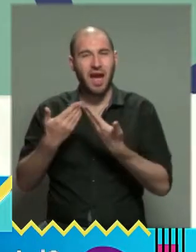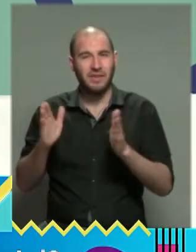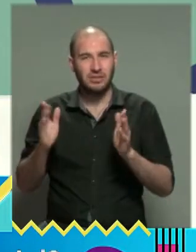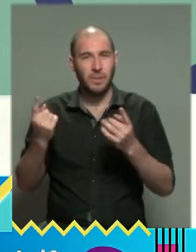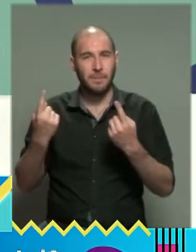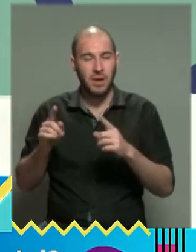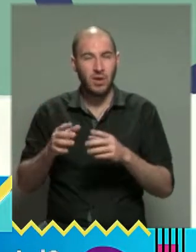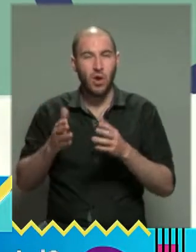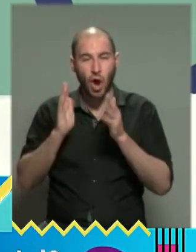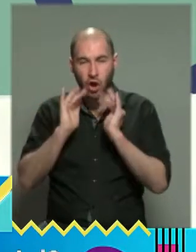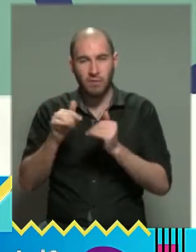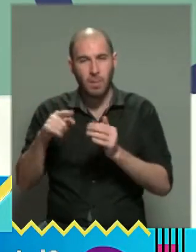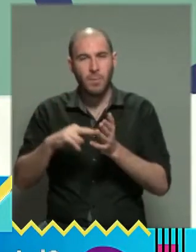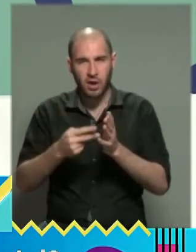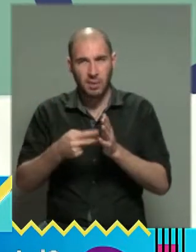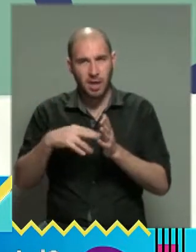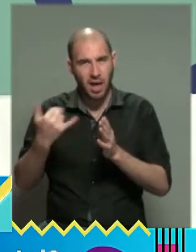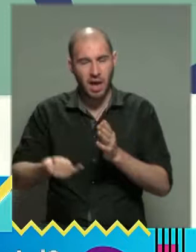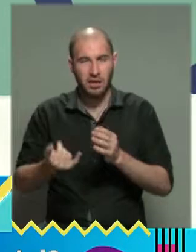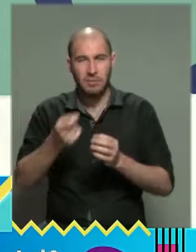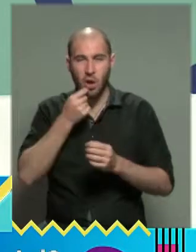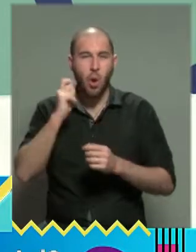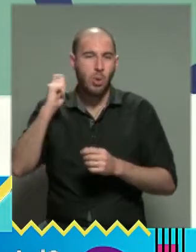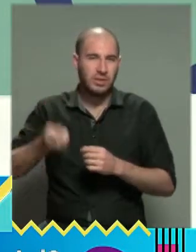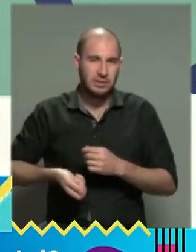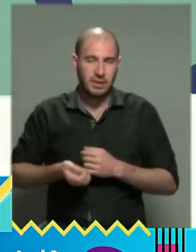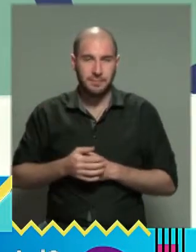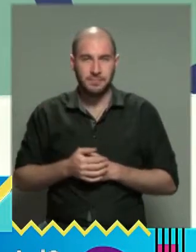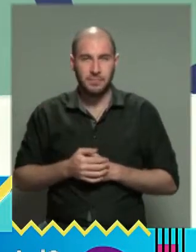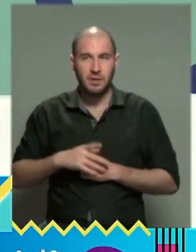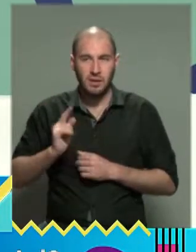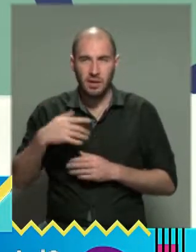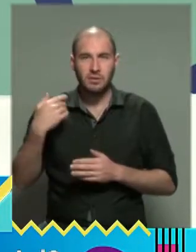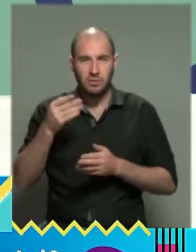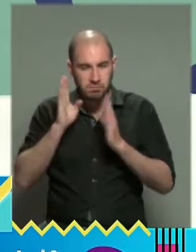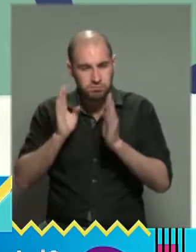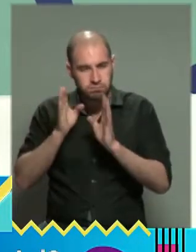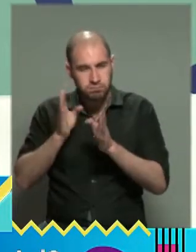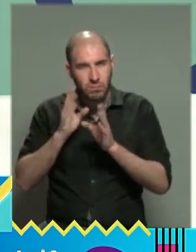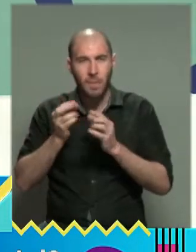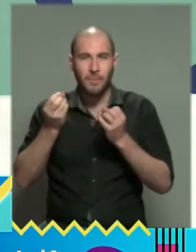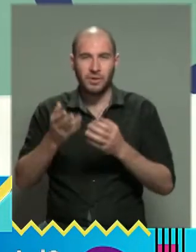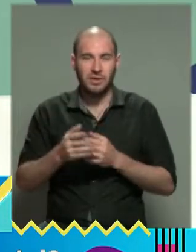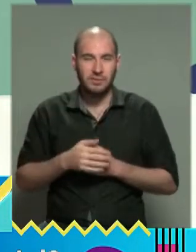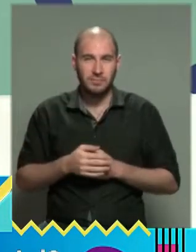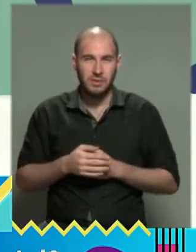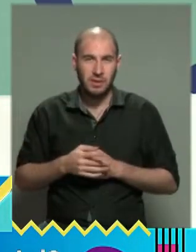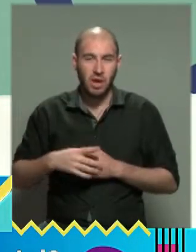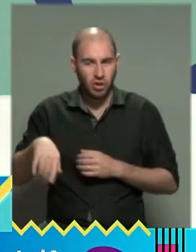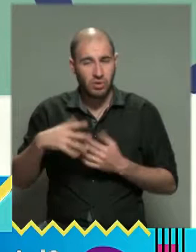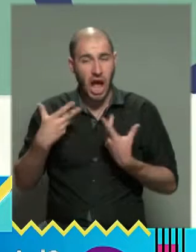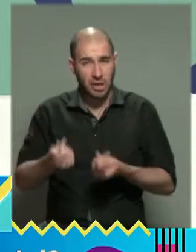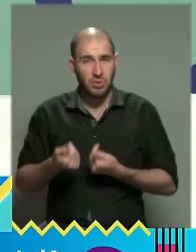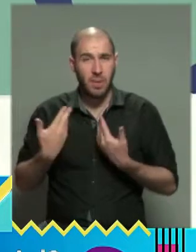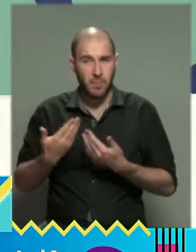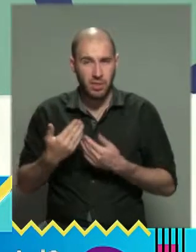pero que los chicos han tenido algún problema con la justicia. Esto hay que seguirlo muy de cerca, porque todavía los podemos ayudar y